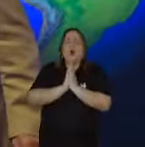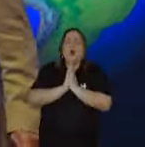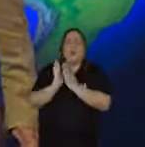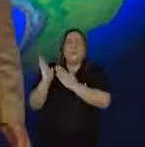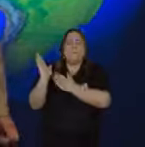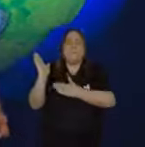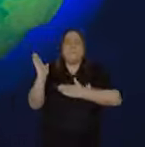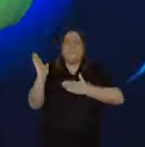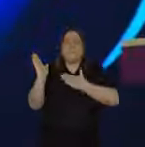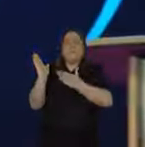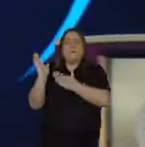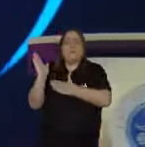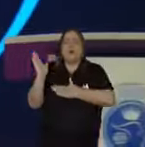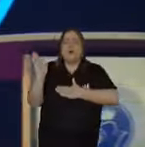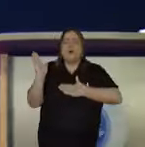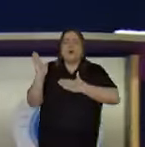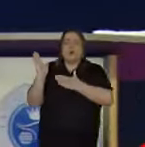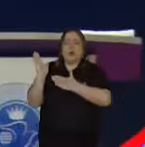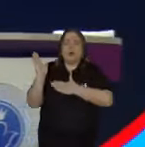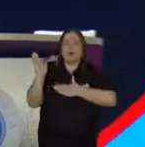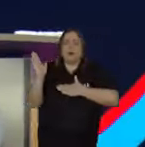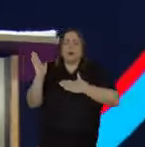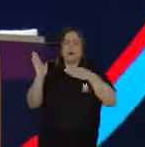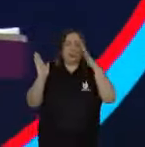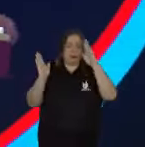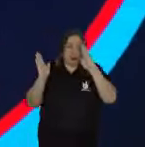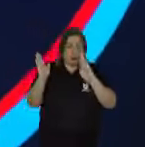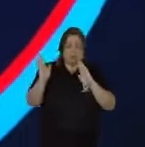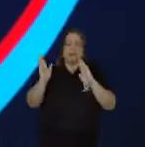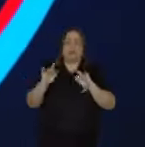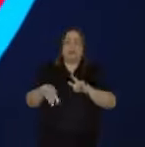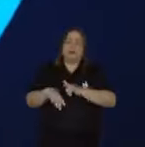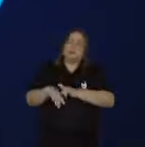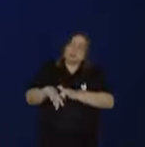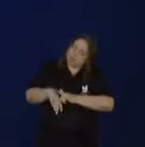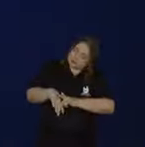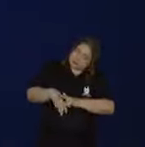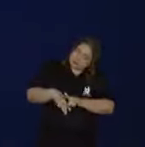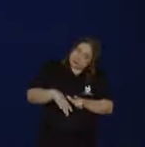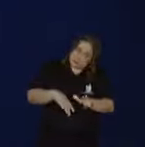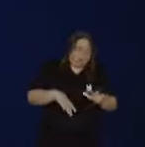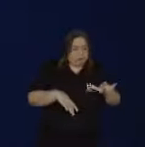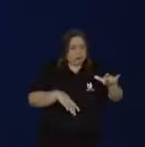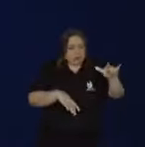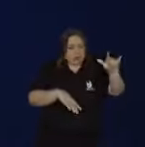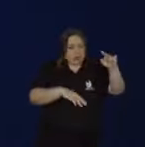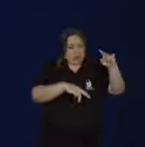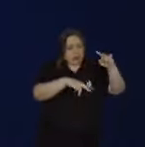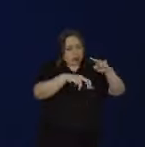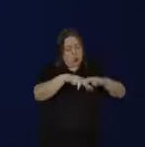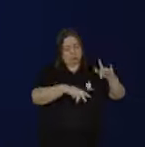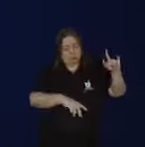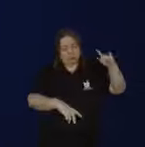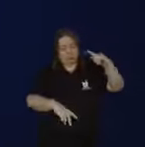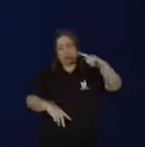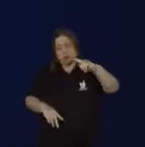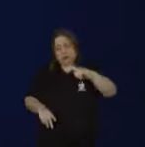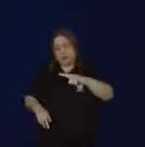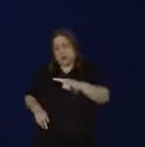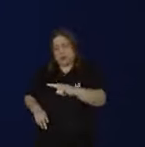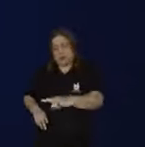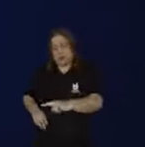levanta a intercesores. El vuelo continuó con toda normalidad. Aterrizamos bien. Yo